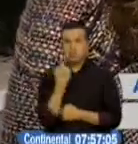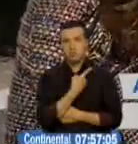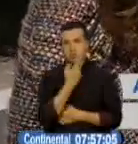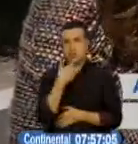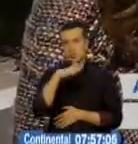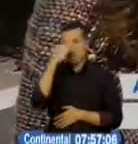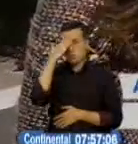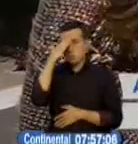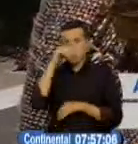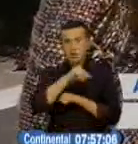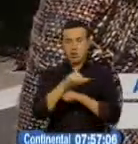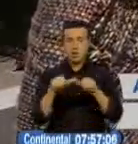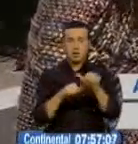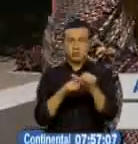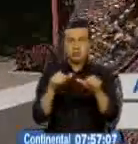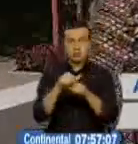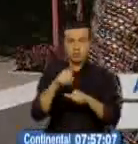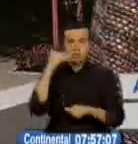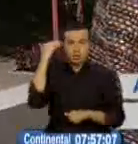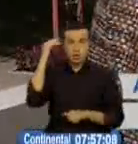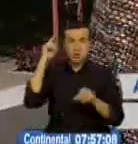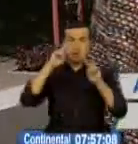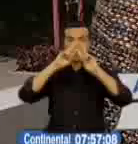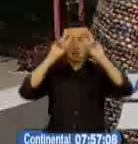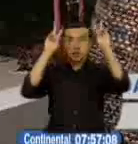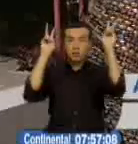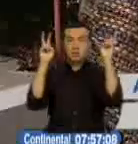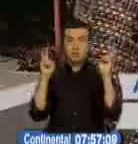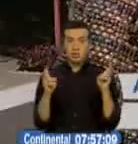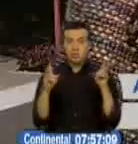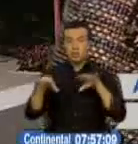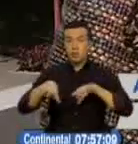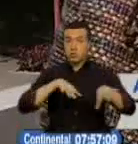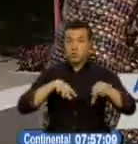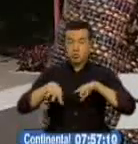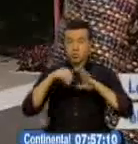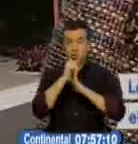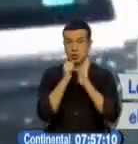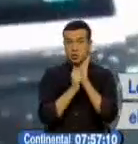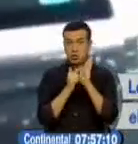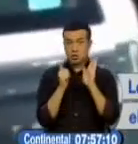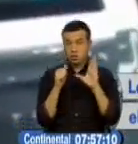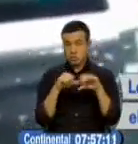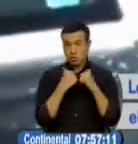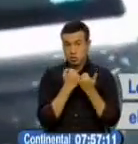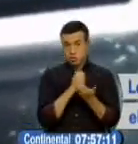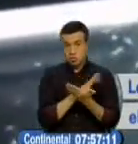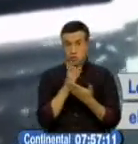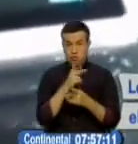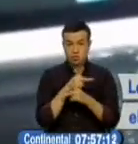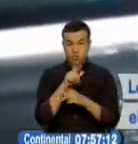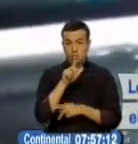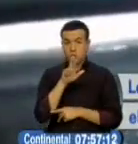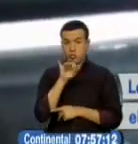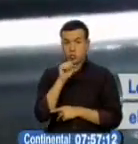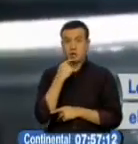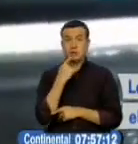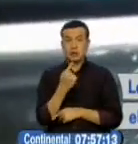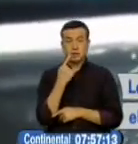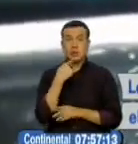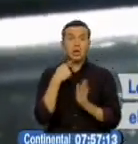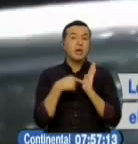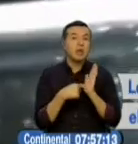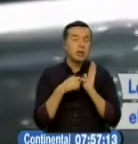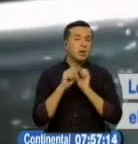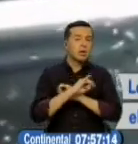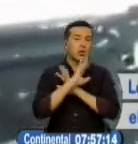que era el asesor del alcalde, sobre todo en el tema de la coordinación de la agenda legislativa. El concejal Luis Reina señala otro ejemplo